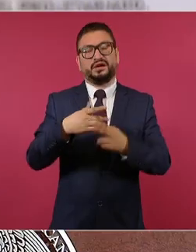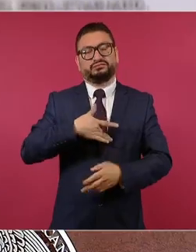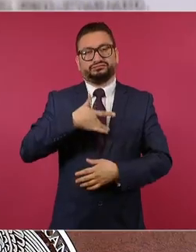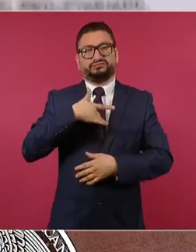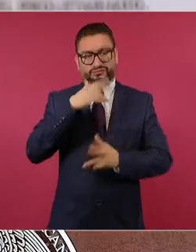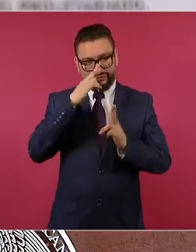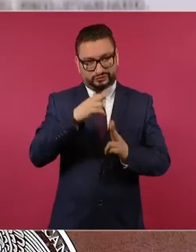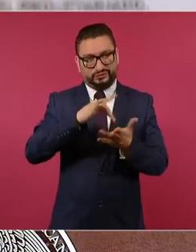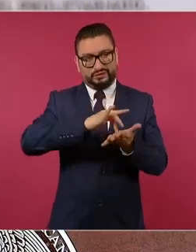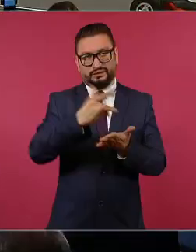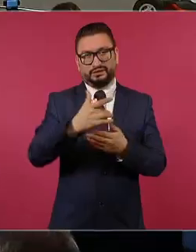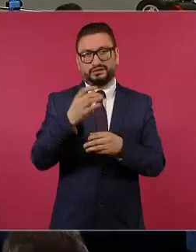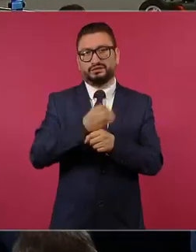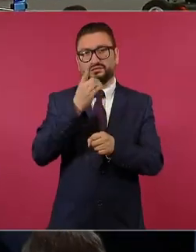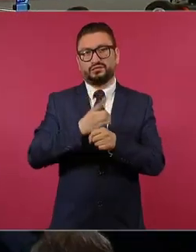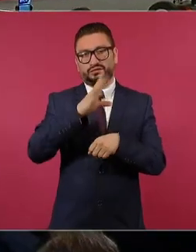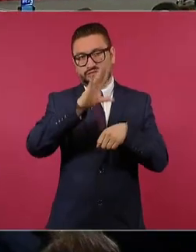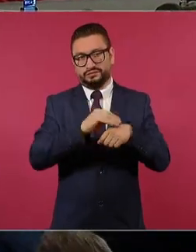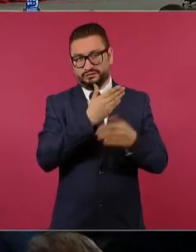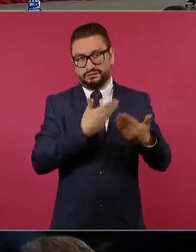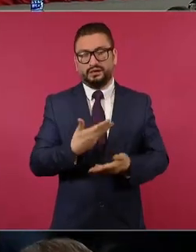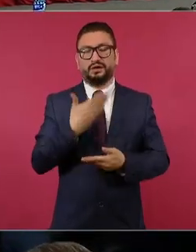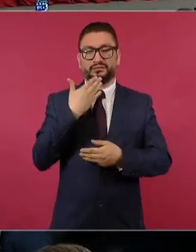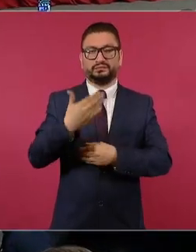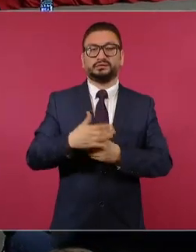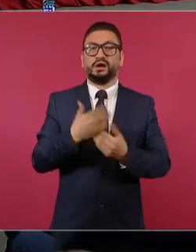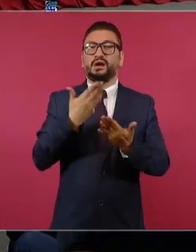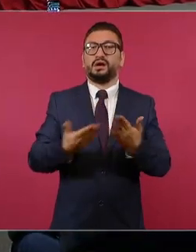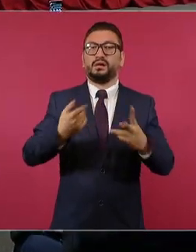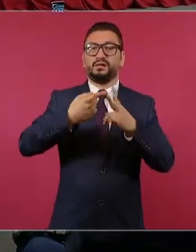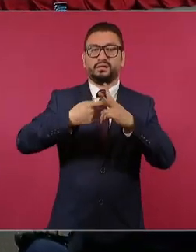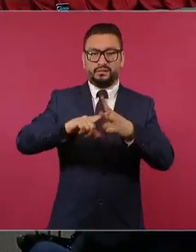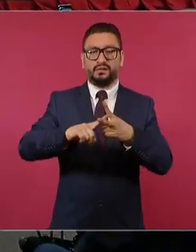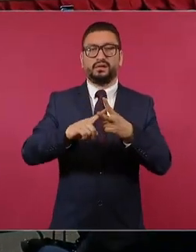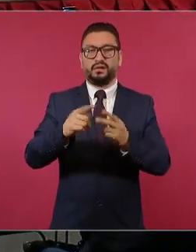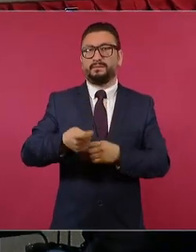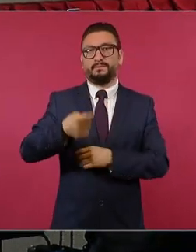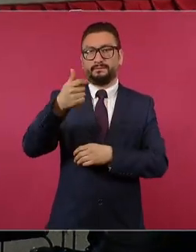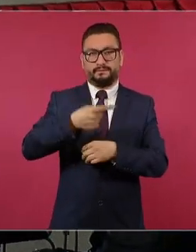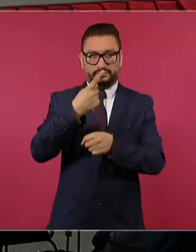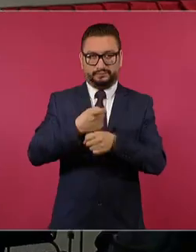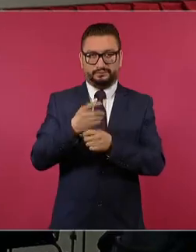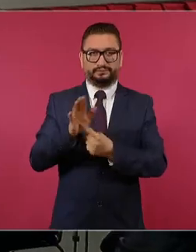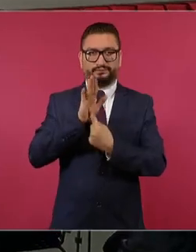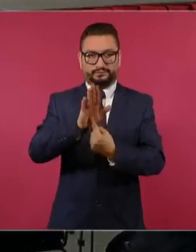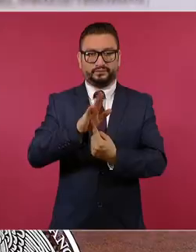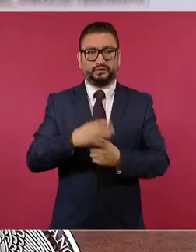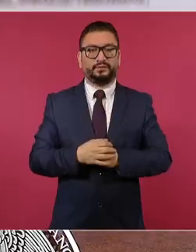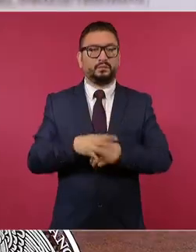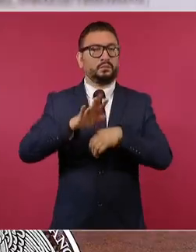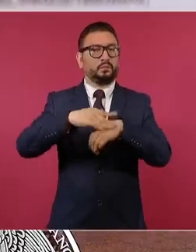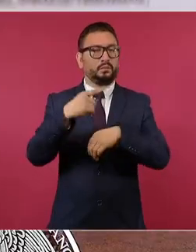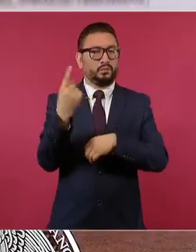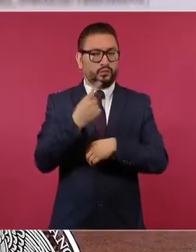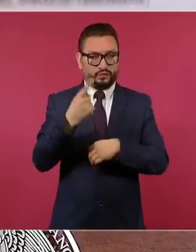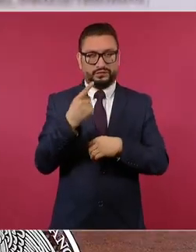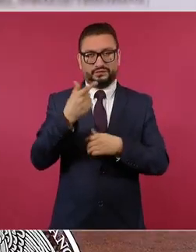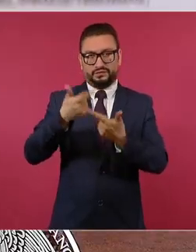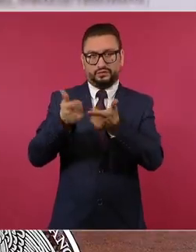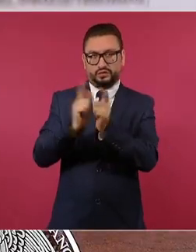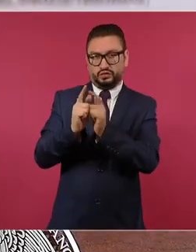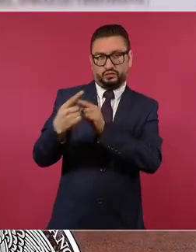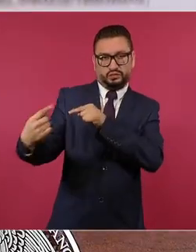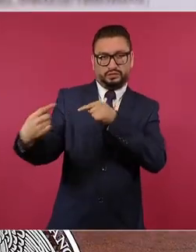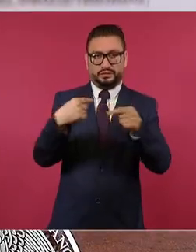aquí. Muchas gracias por la oportunidad, señor presidente. Vamos a iniciar con la primera. Bueno, porque en la oposición